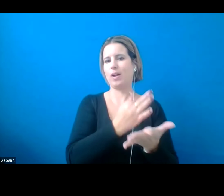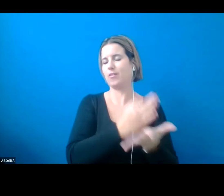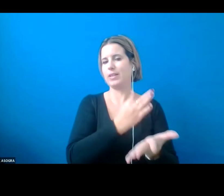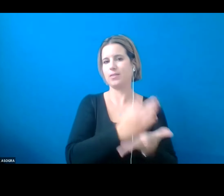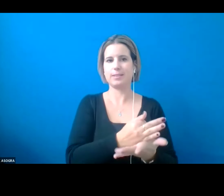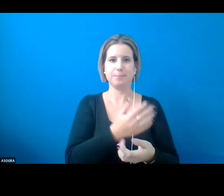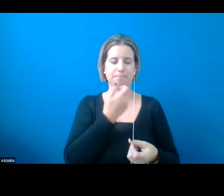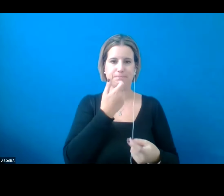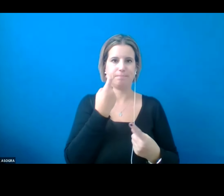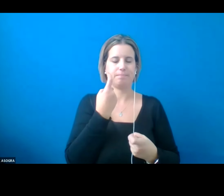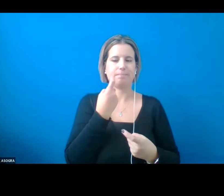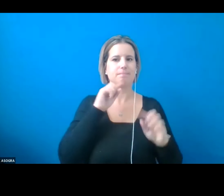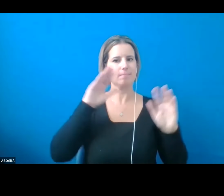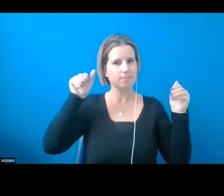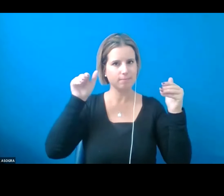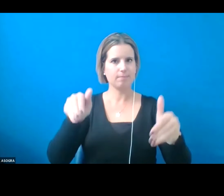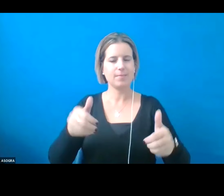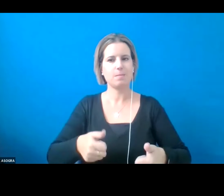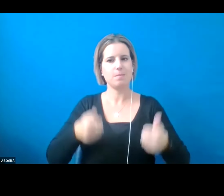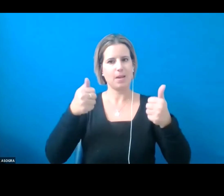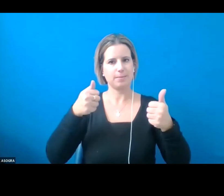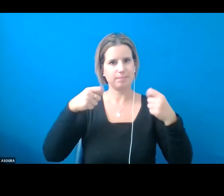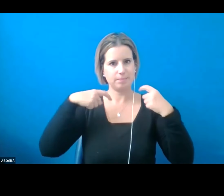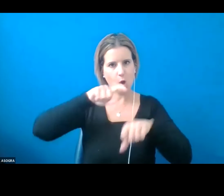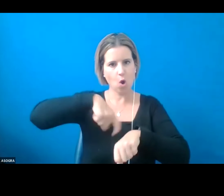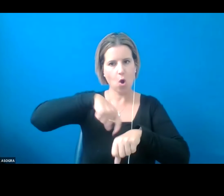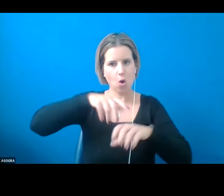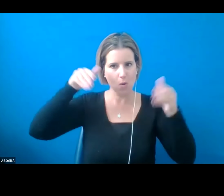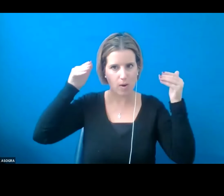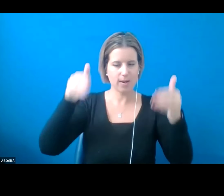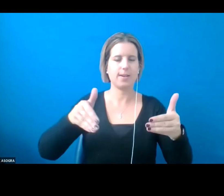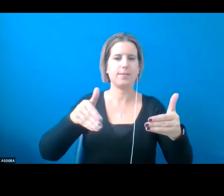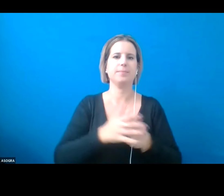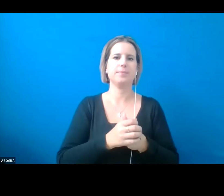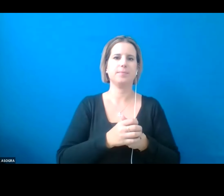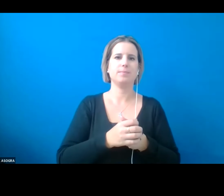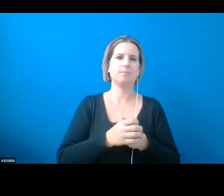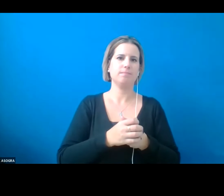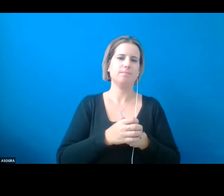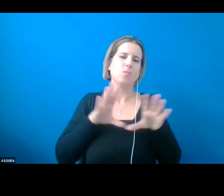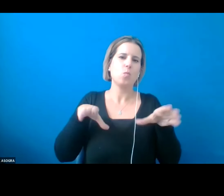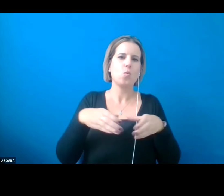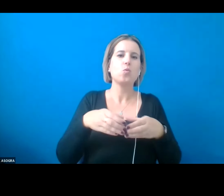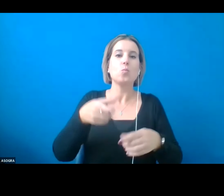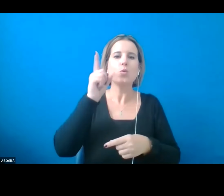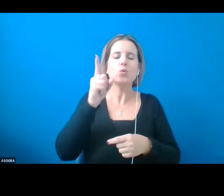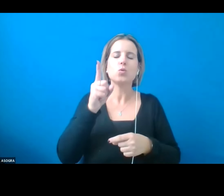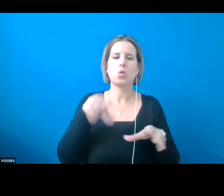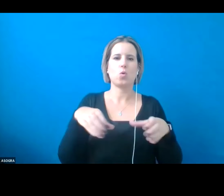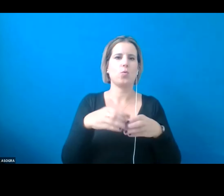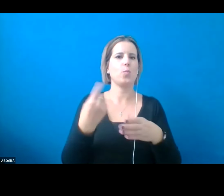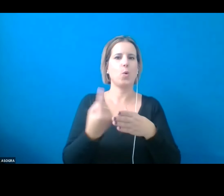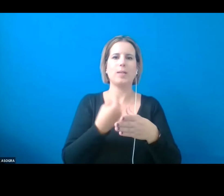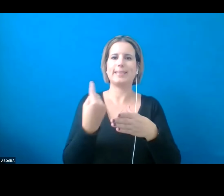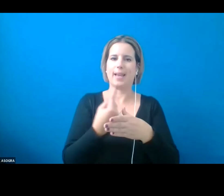necesita una intervención más intensiva evidentemente eso no van a ser un grupo solamente de niños TEA ahí tenemos que